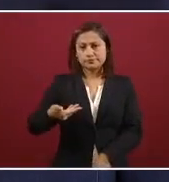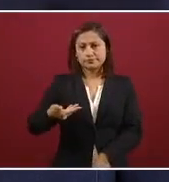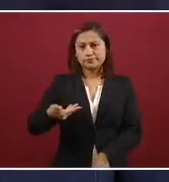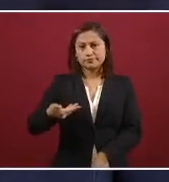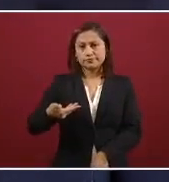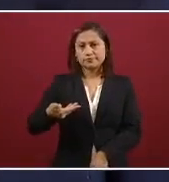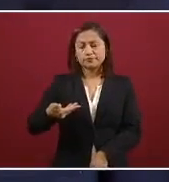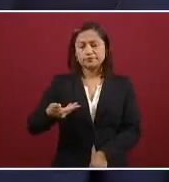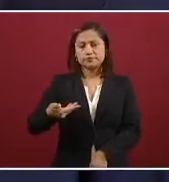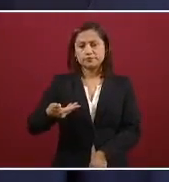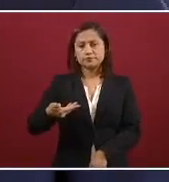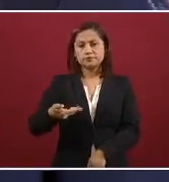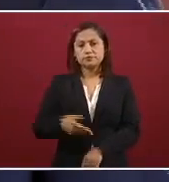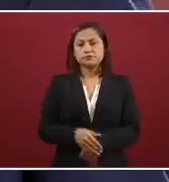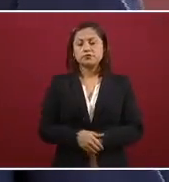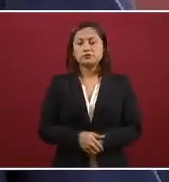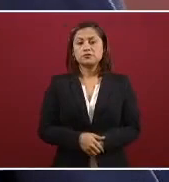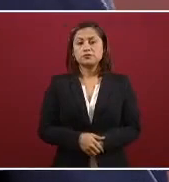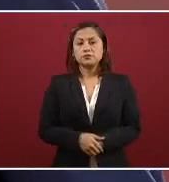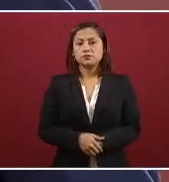que presentaron